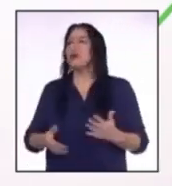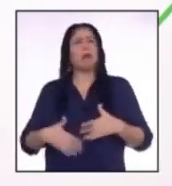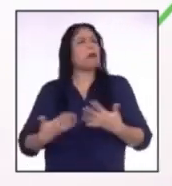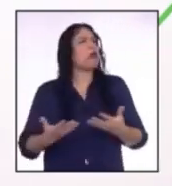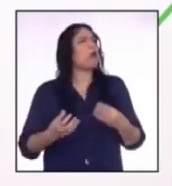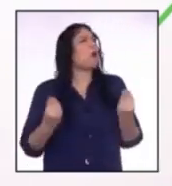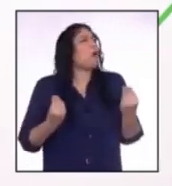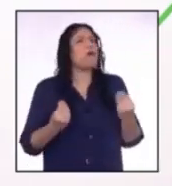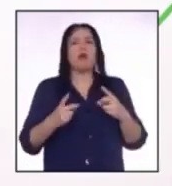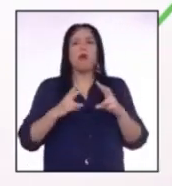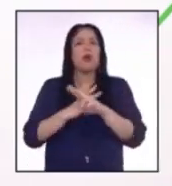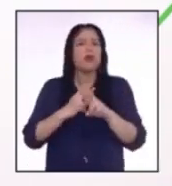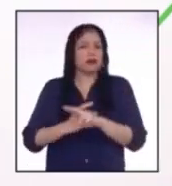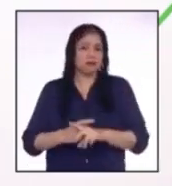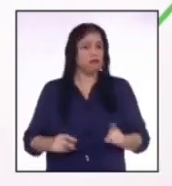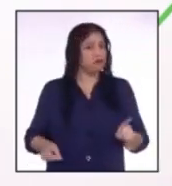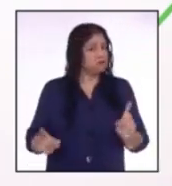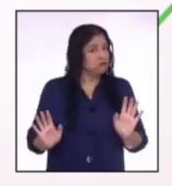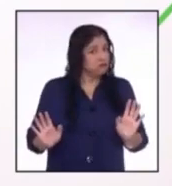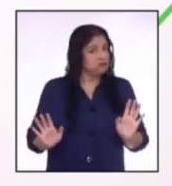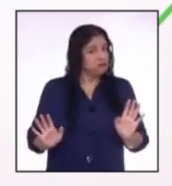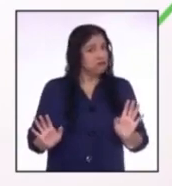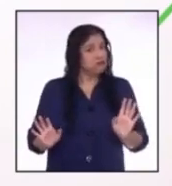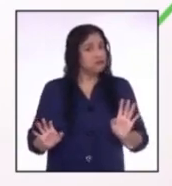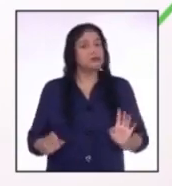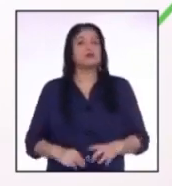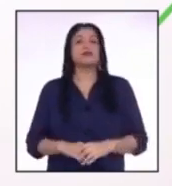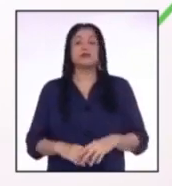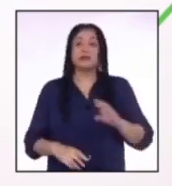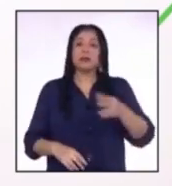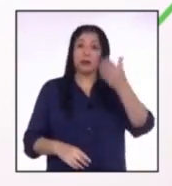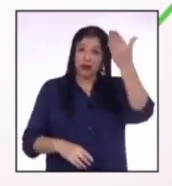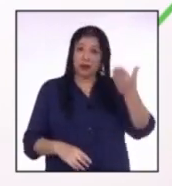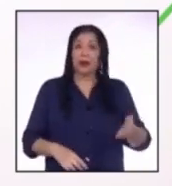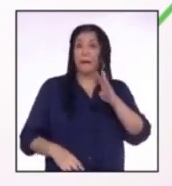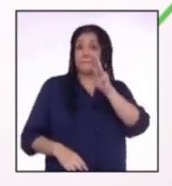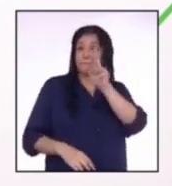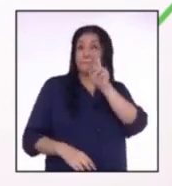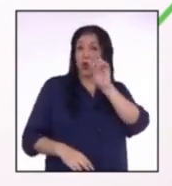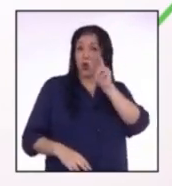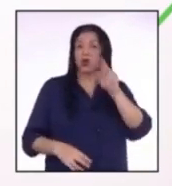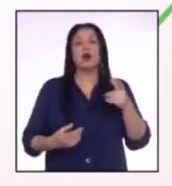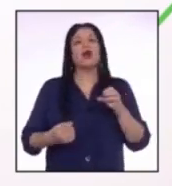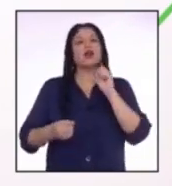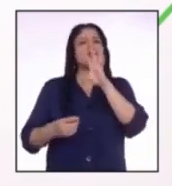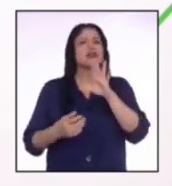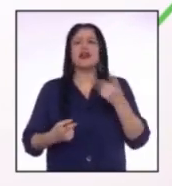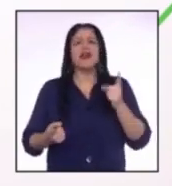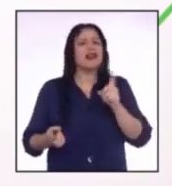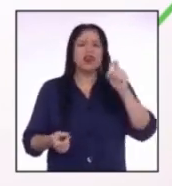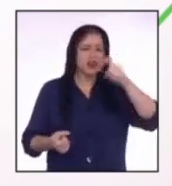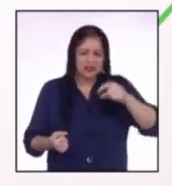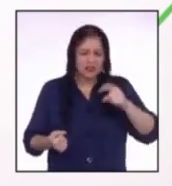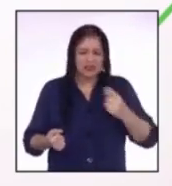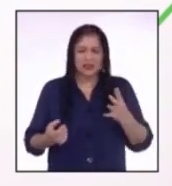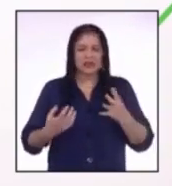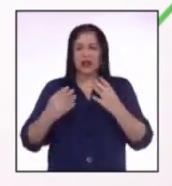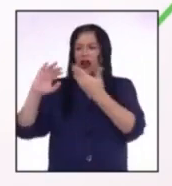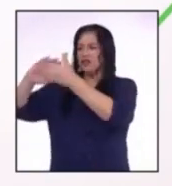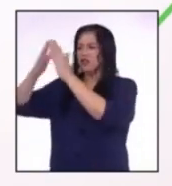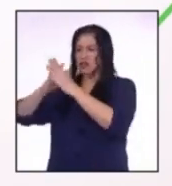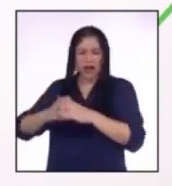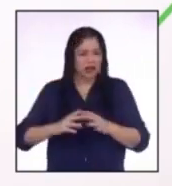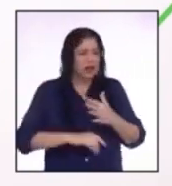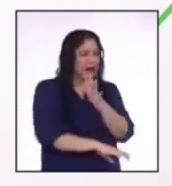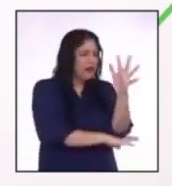cuidar la naturaleza desde ahí verdad bueno bruno nos menciona que no tiene que haber una brecha entre la ciudad